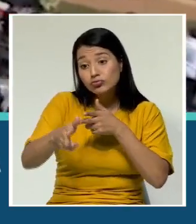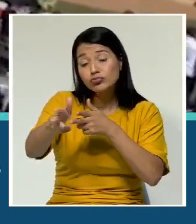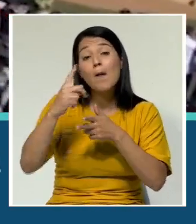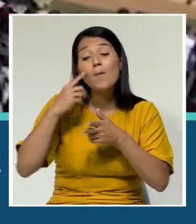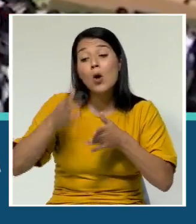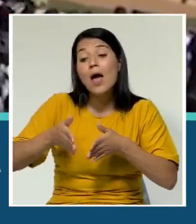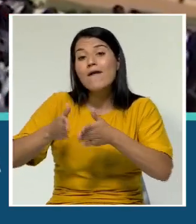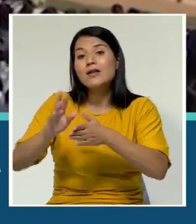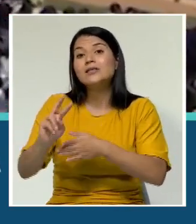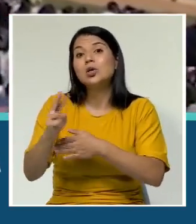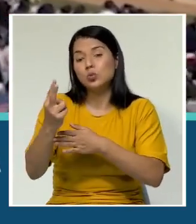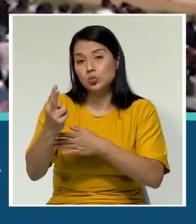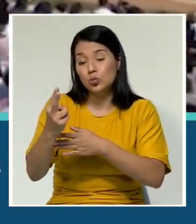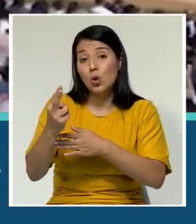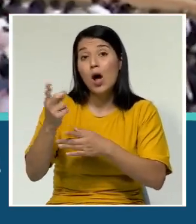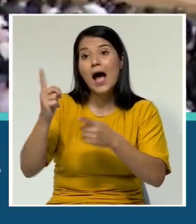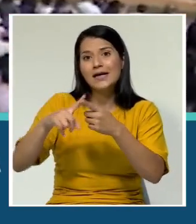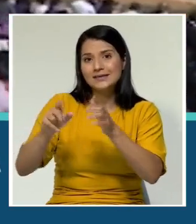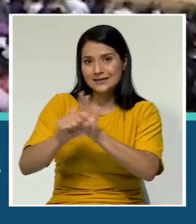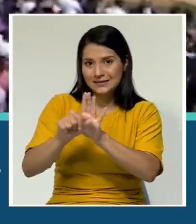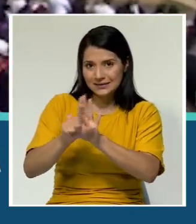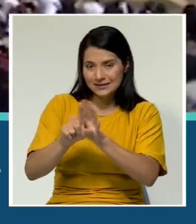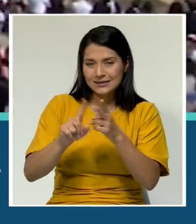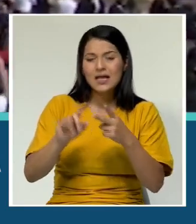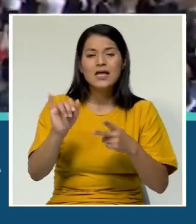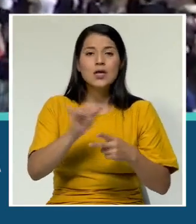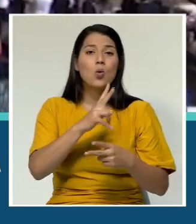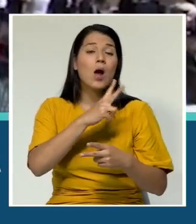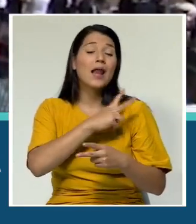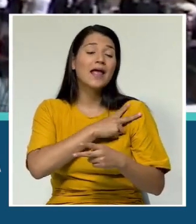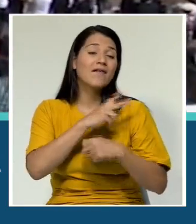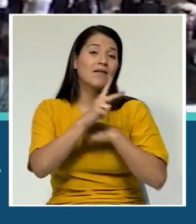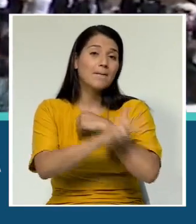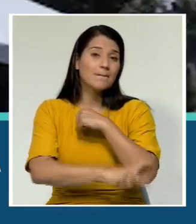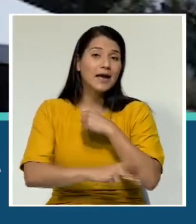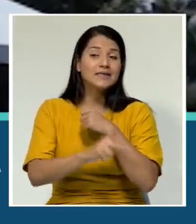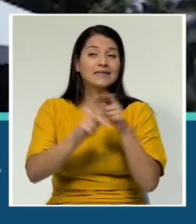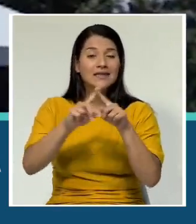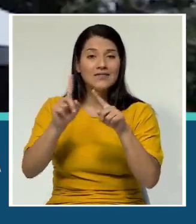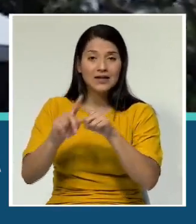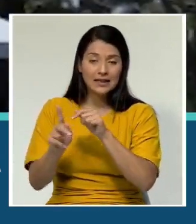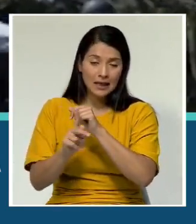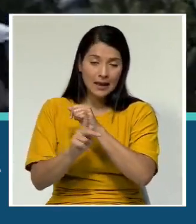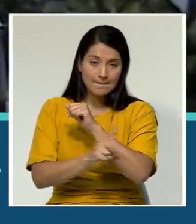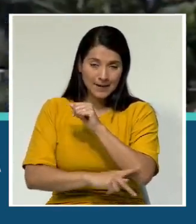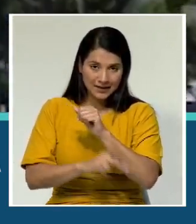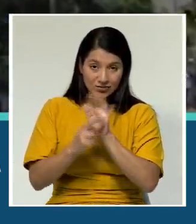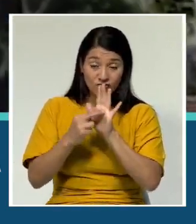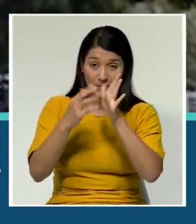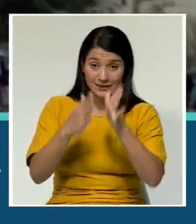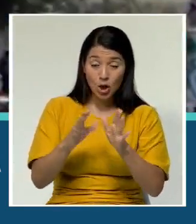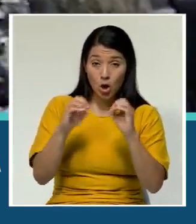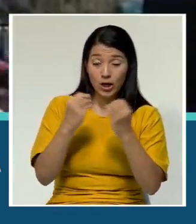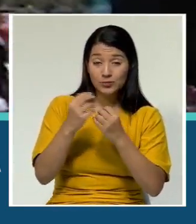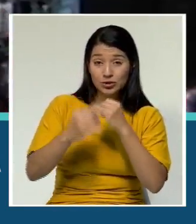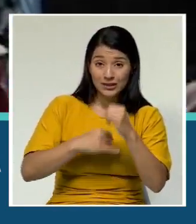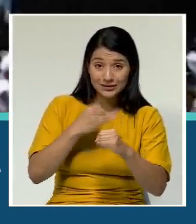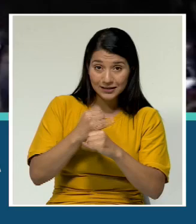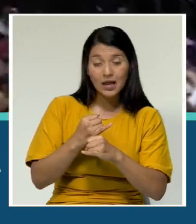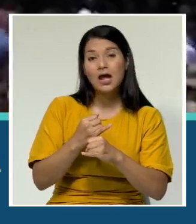con el recibimiento de las delegaciones que ingresarán por la Avenida Segunda hacia el edificio legislativo, así como los jefes de